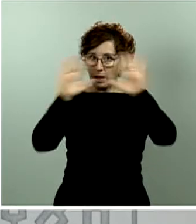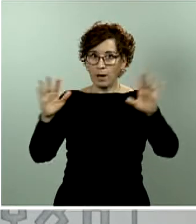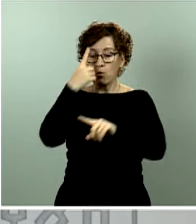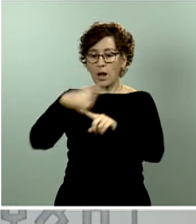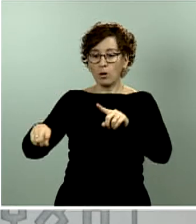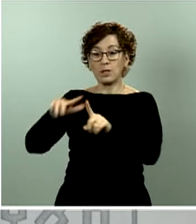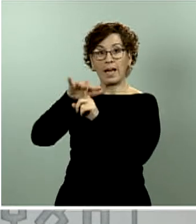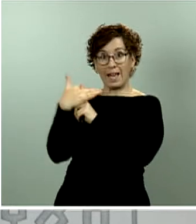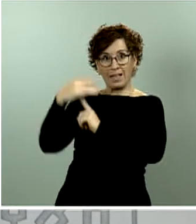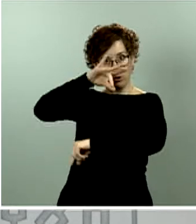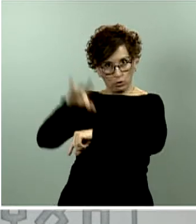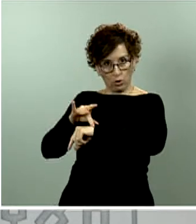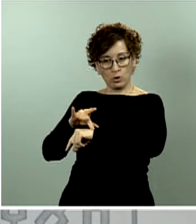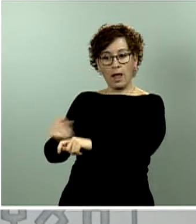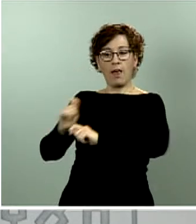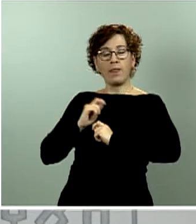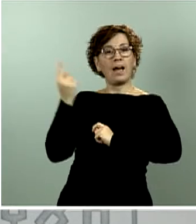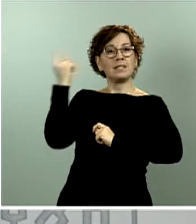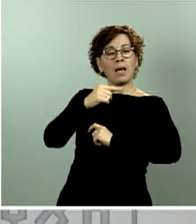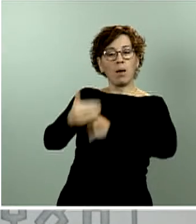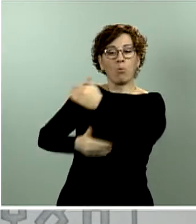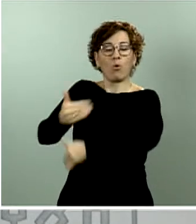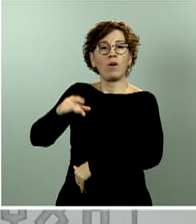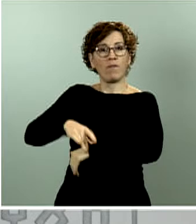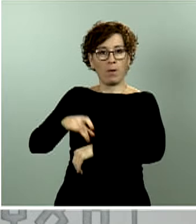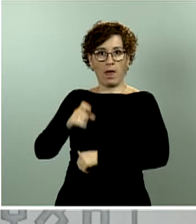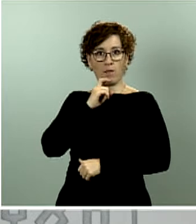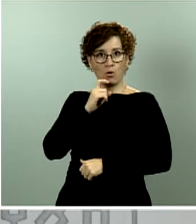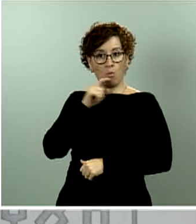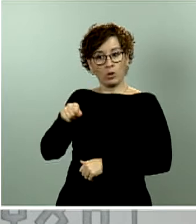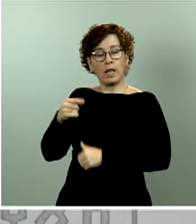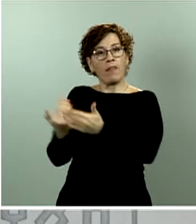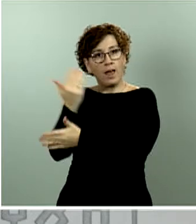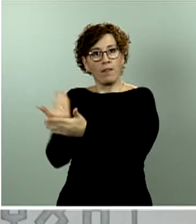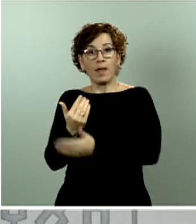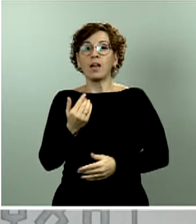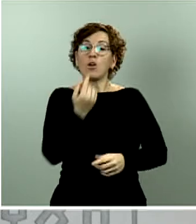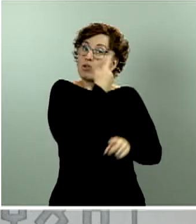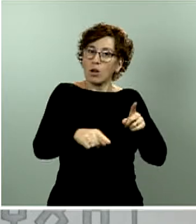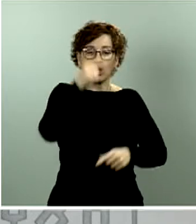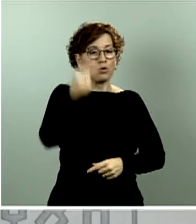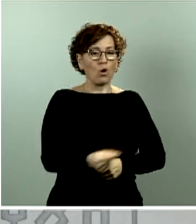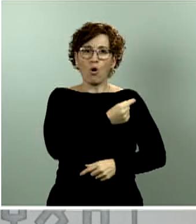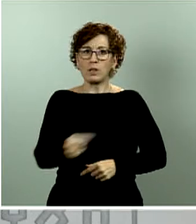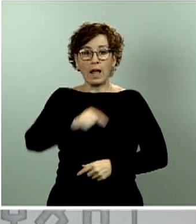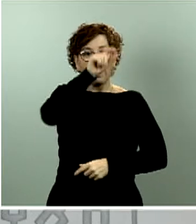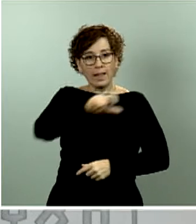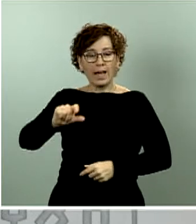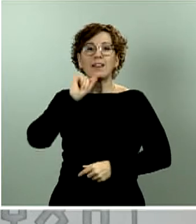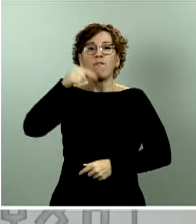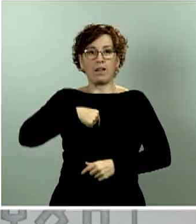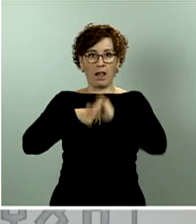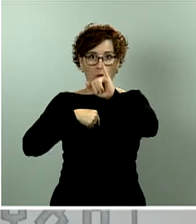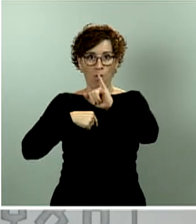casos agudos que vamos detectando cada día, y otra cosa es el total de infectados que está disponible y se da, y obviamente es el que nos